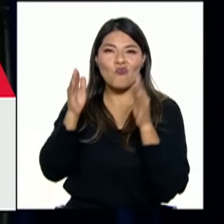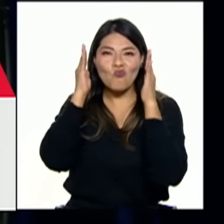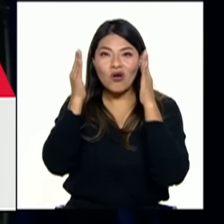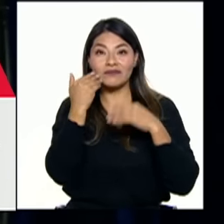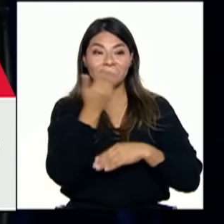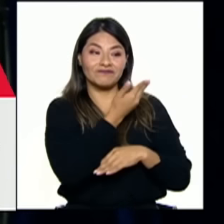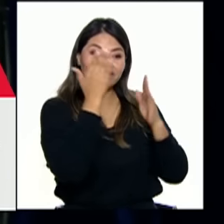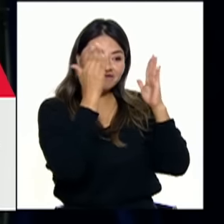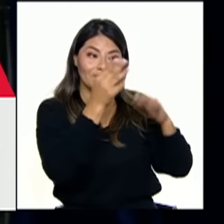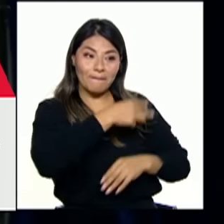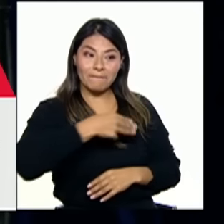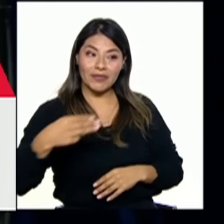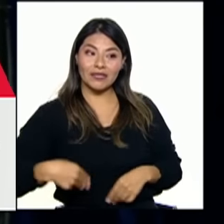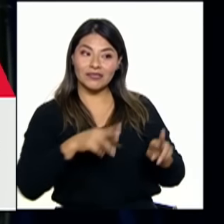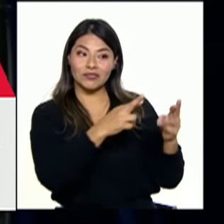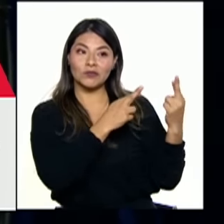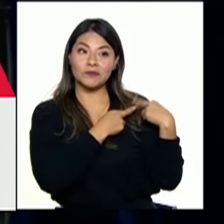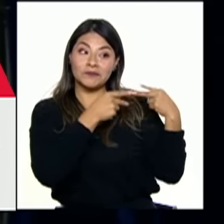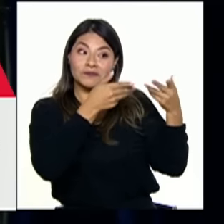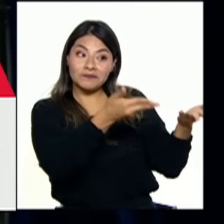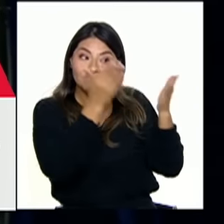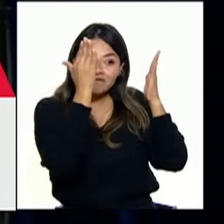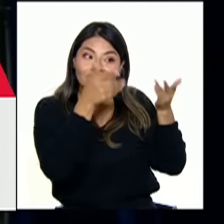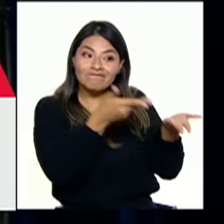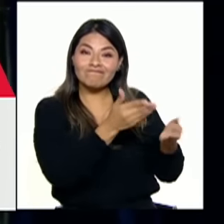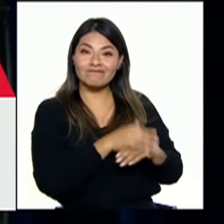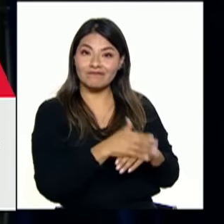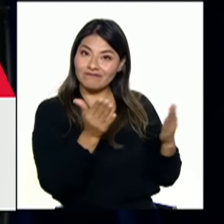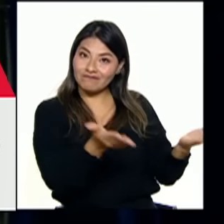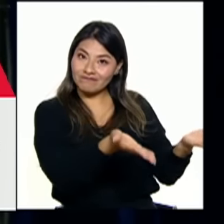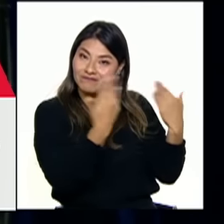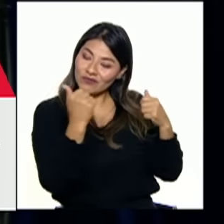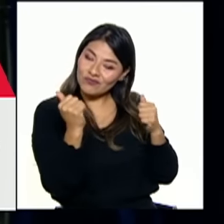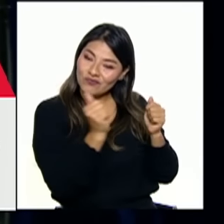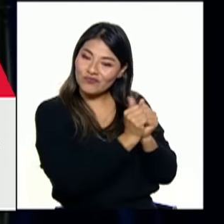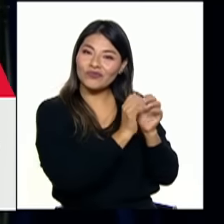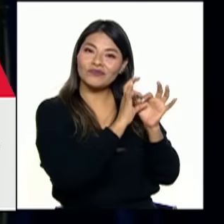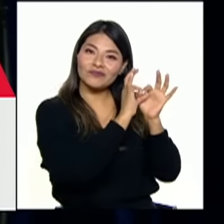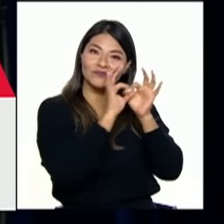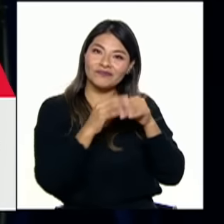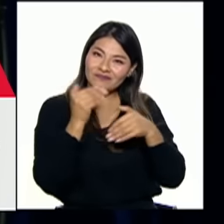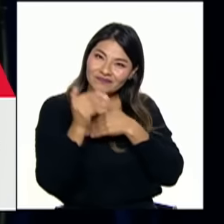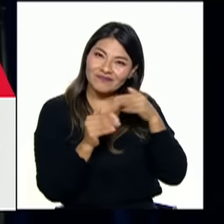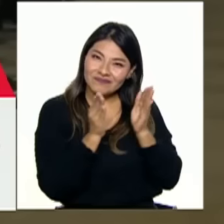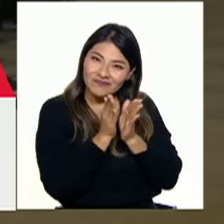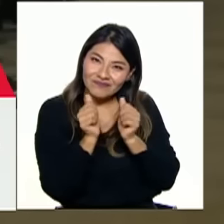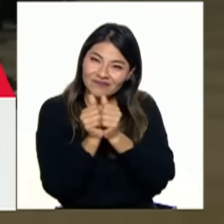los ministros. En sus manos está. Así que avancemos todos unidos.